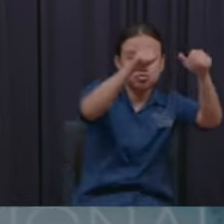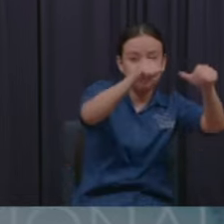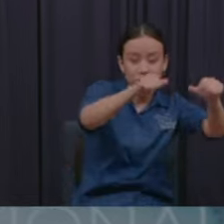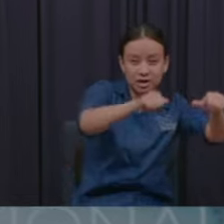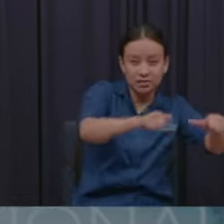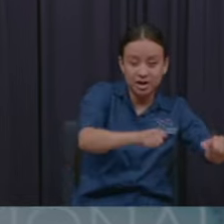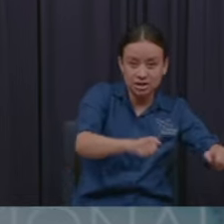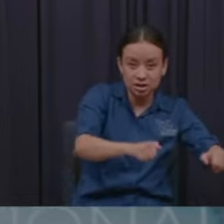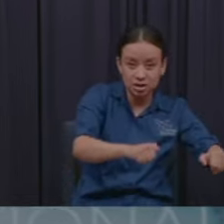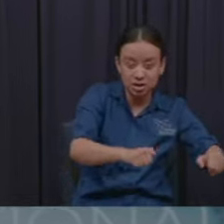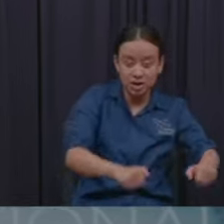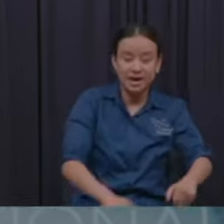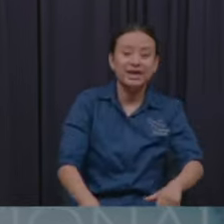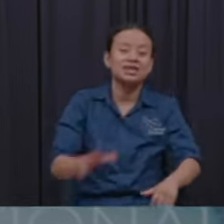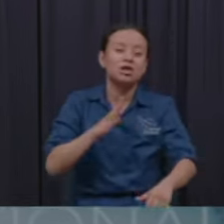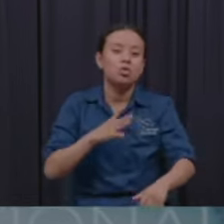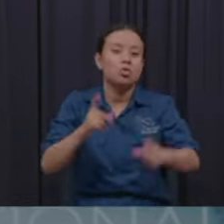continuo.